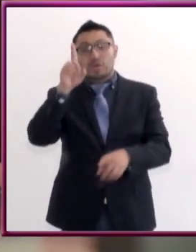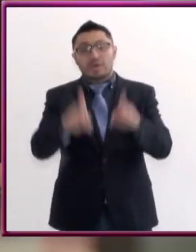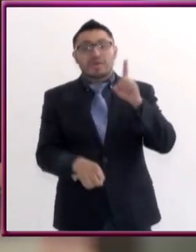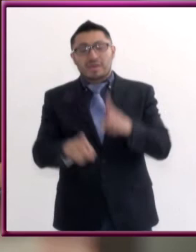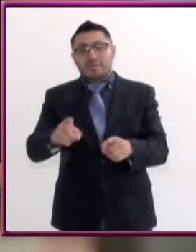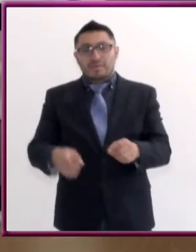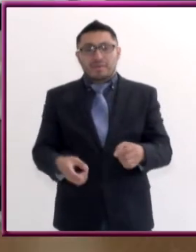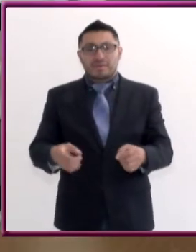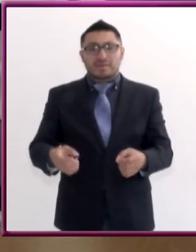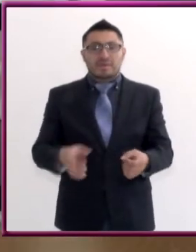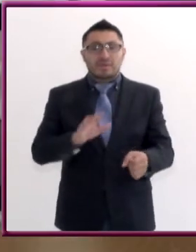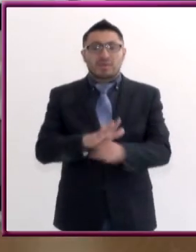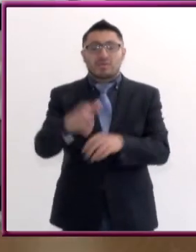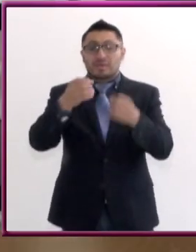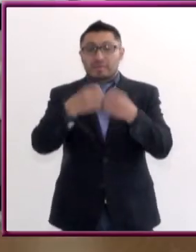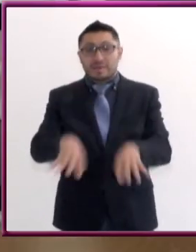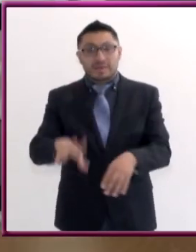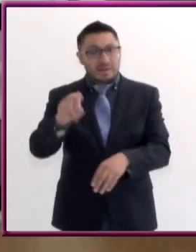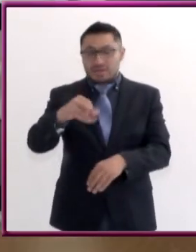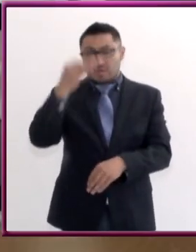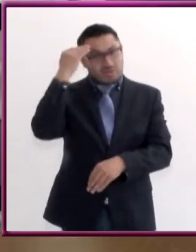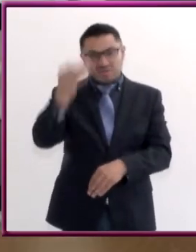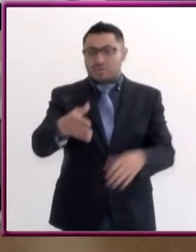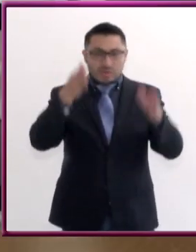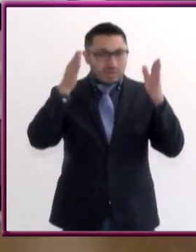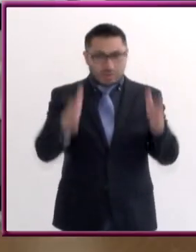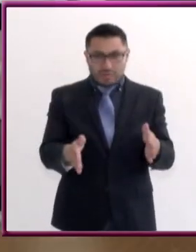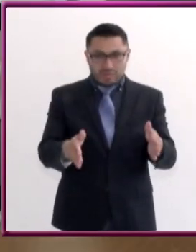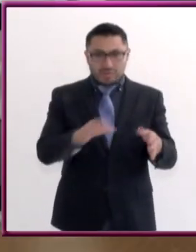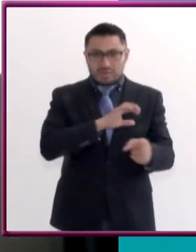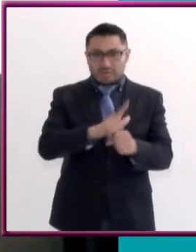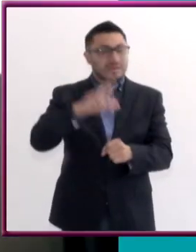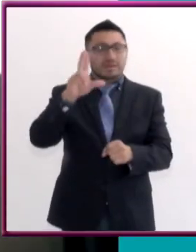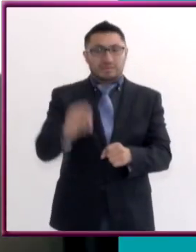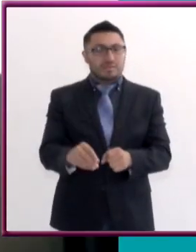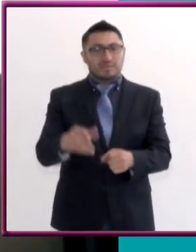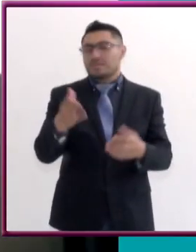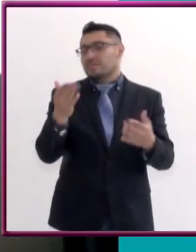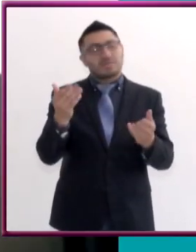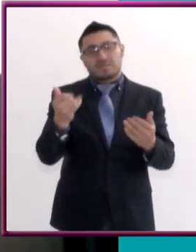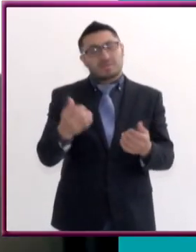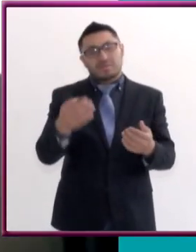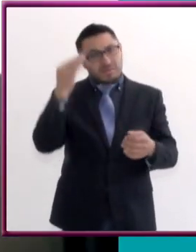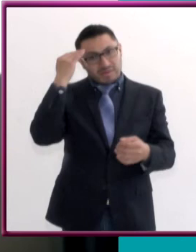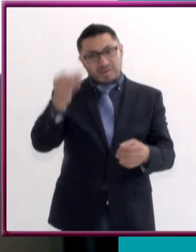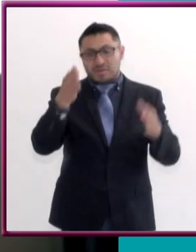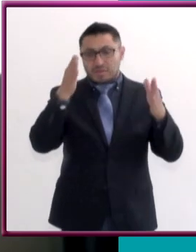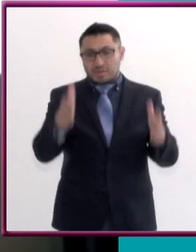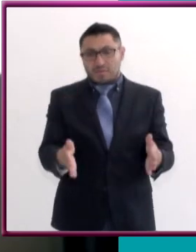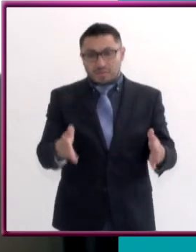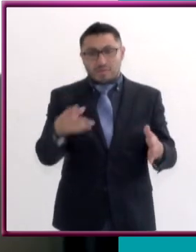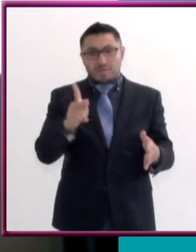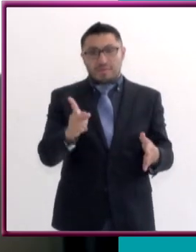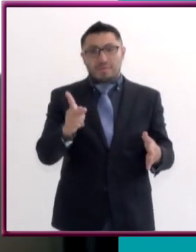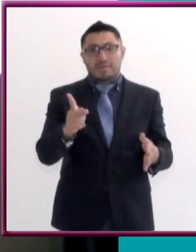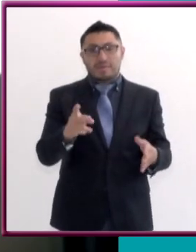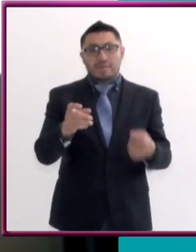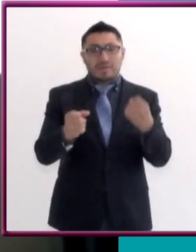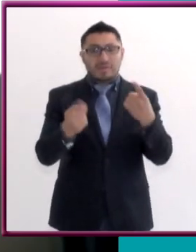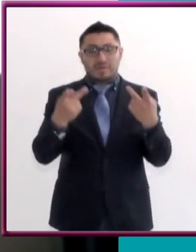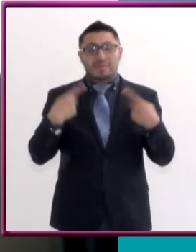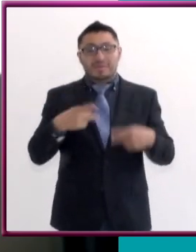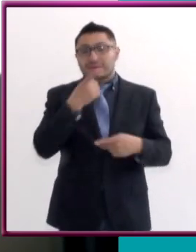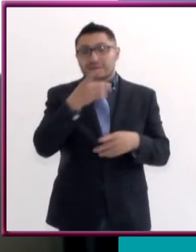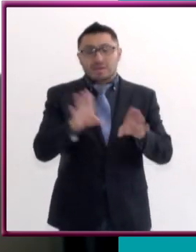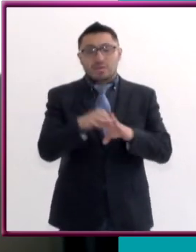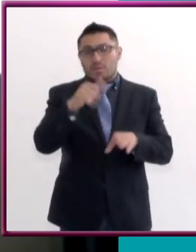dependiendo a la pérdida que tuviste, no hay un tiempo de duelo específico. Exacto, no hay un tiempo específico. Digo, hay autores que dicen